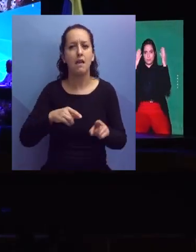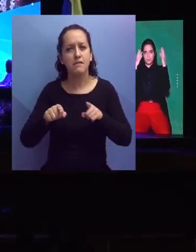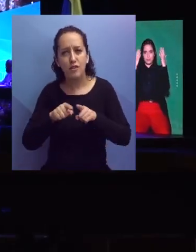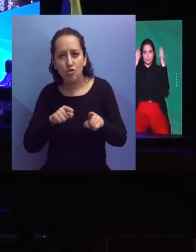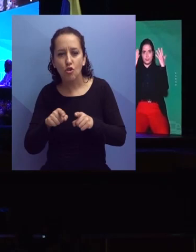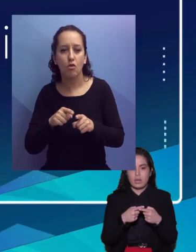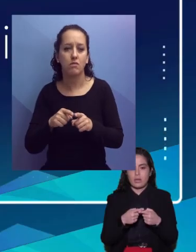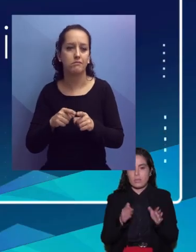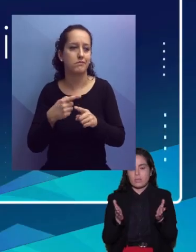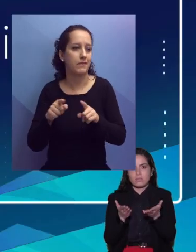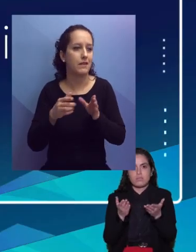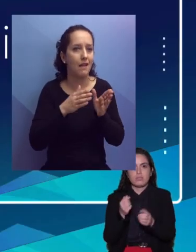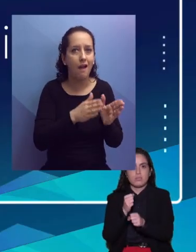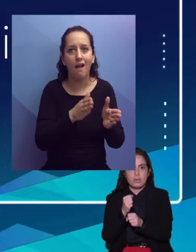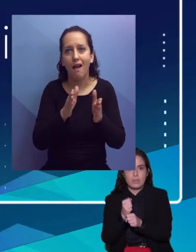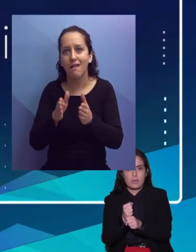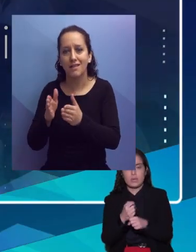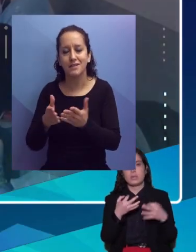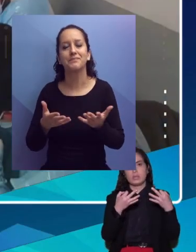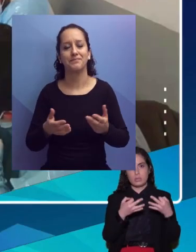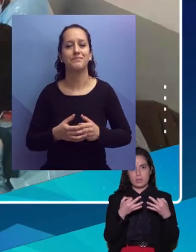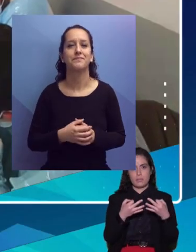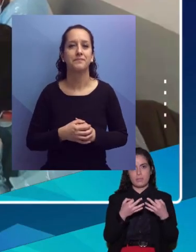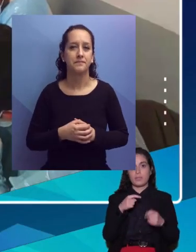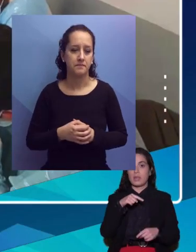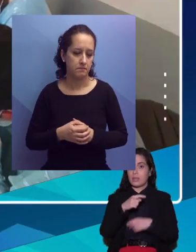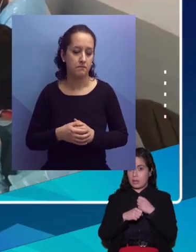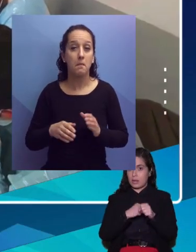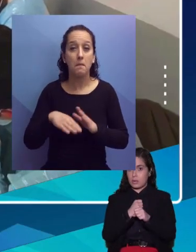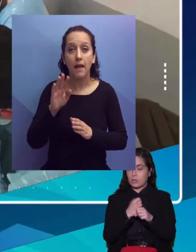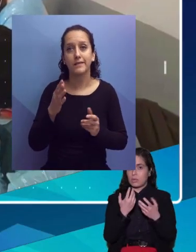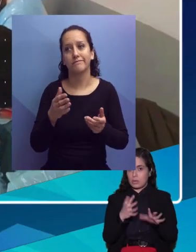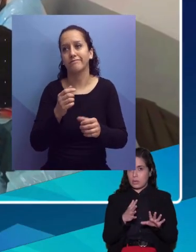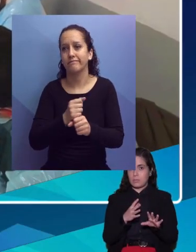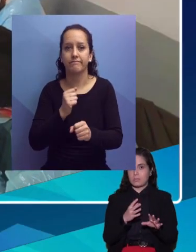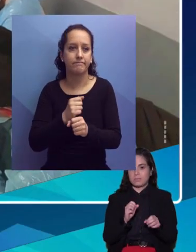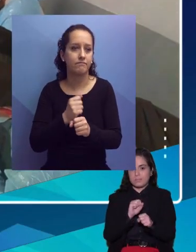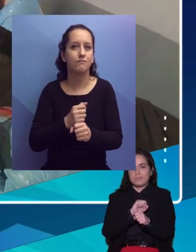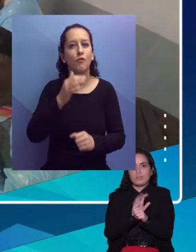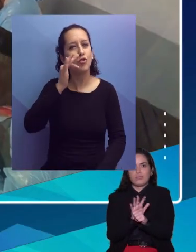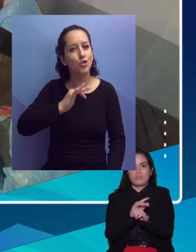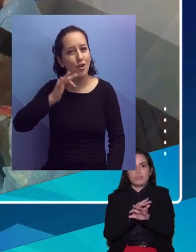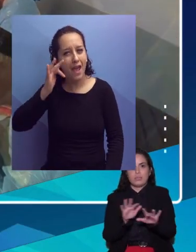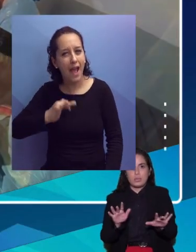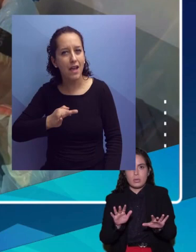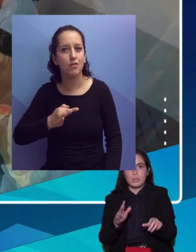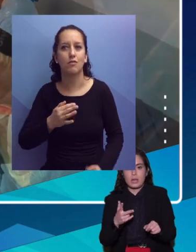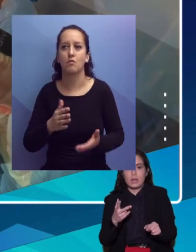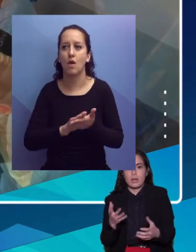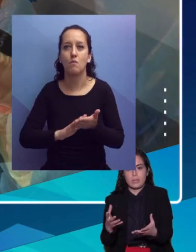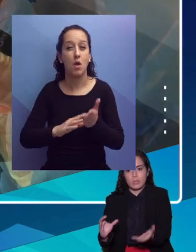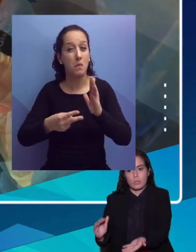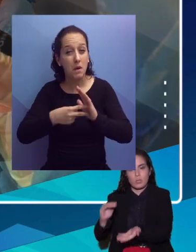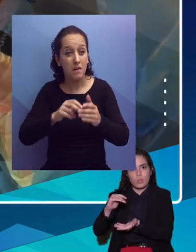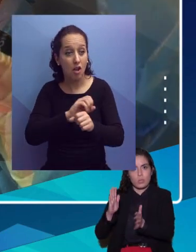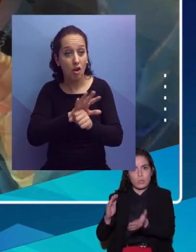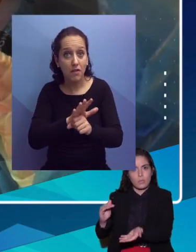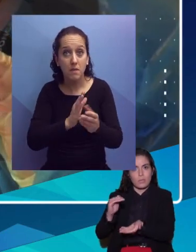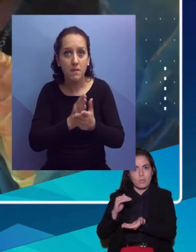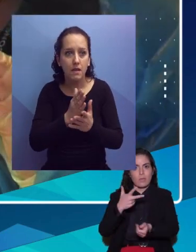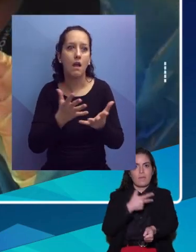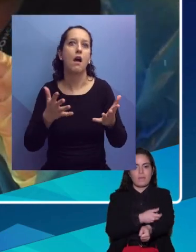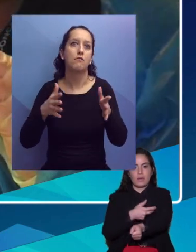y las gestiones realizadas en diferentes ámbitos, destacando el despliegue de funcionarias y funcionarios en contexto de